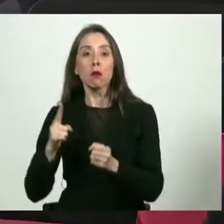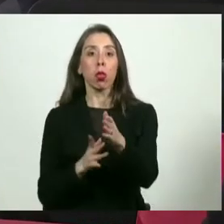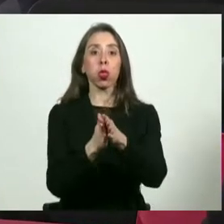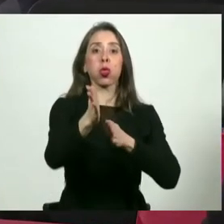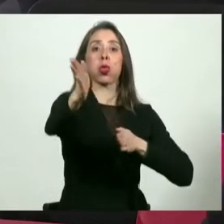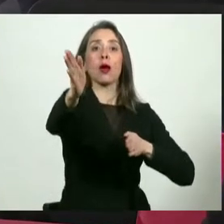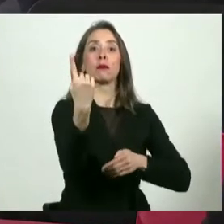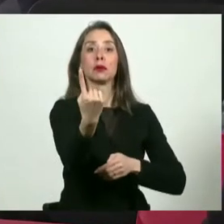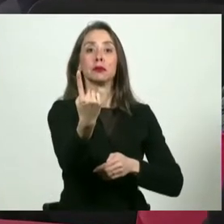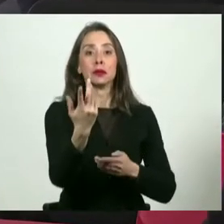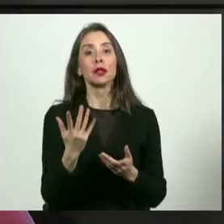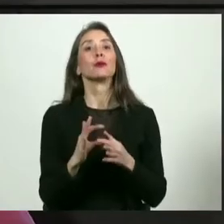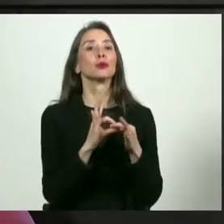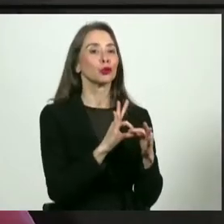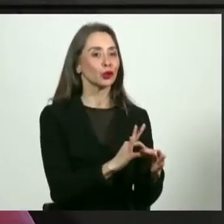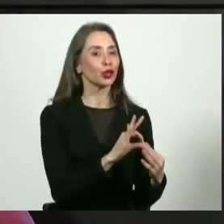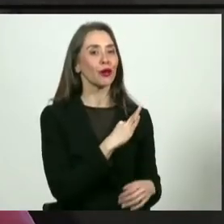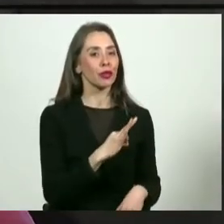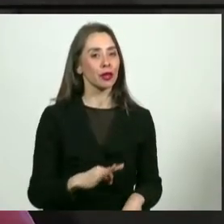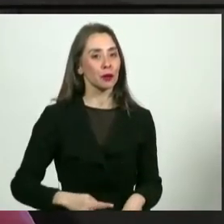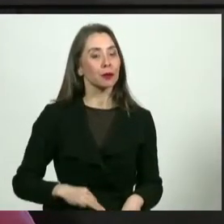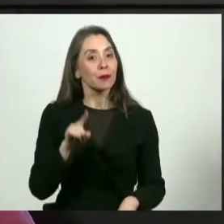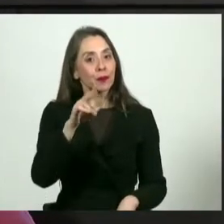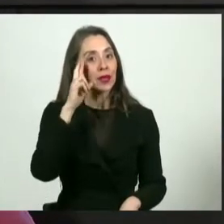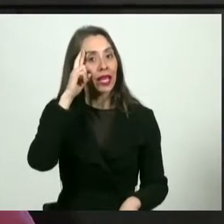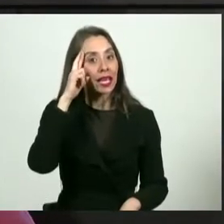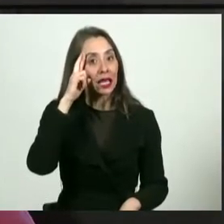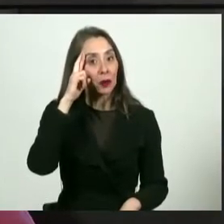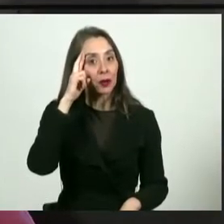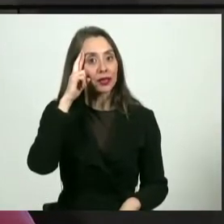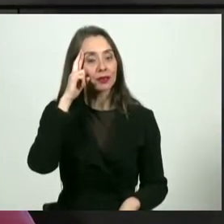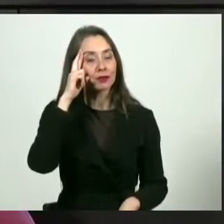delantera. Muchas gracias, diputado. Tan solo para recordarles que